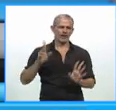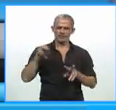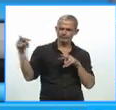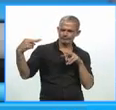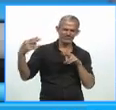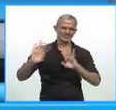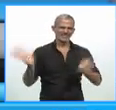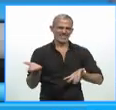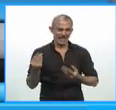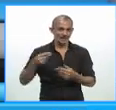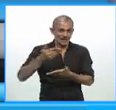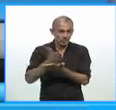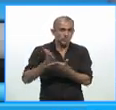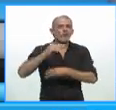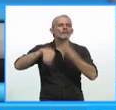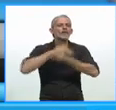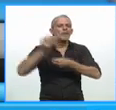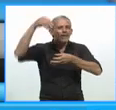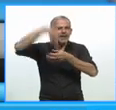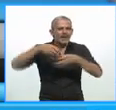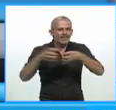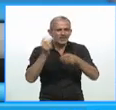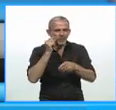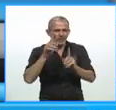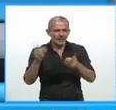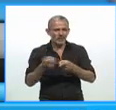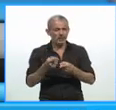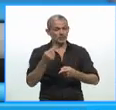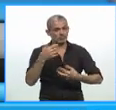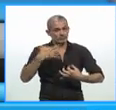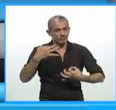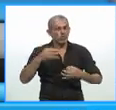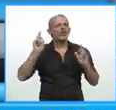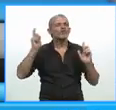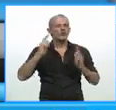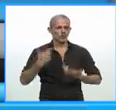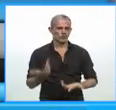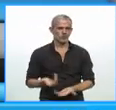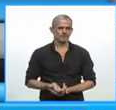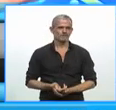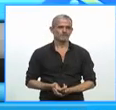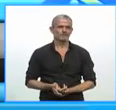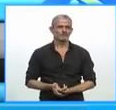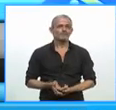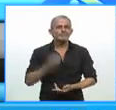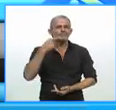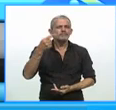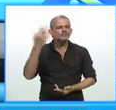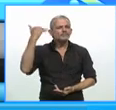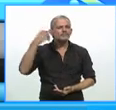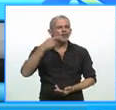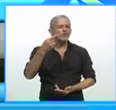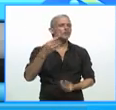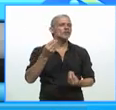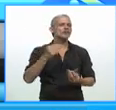nada, y también compartimos todo esto en familia que para nosotros es muy bueno y lo disfrutamos mucho. Claro, claro. Te preguntábamos antes esta cuestión